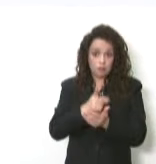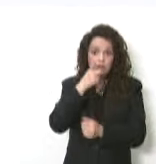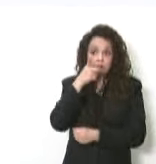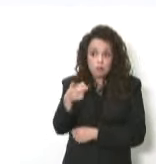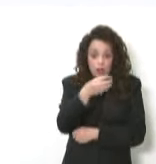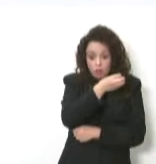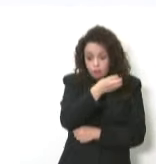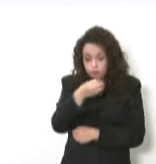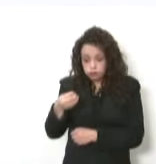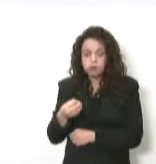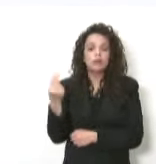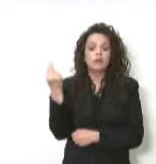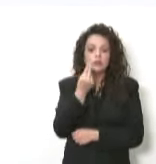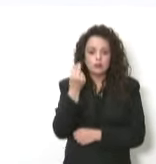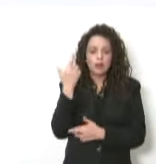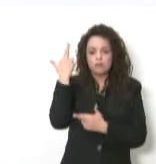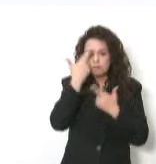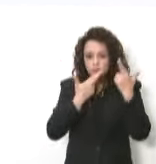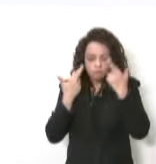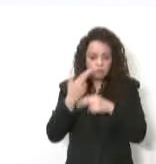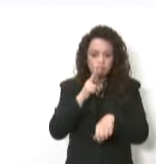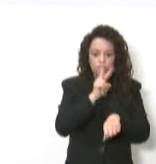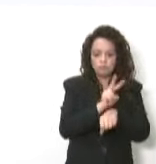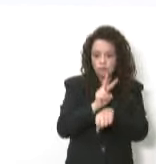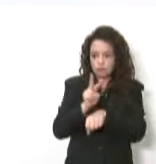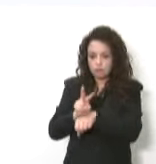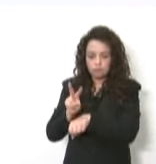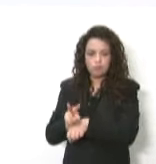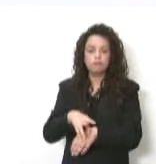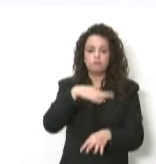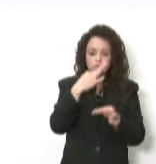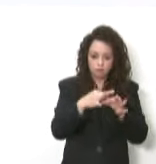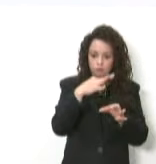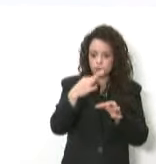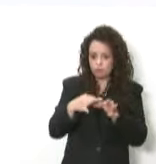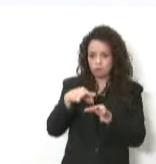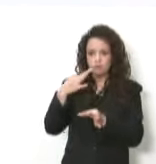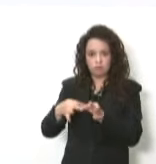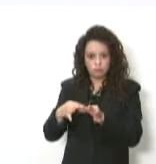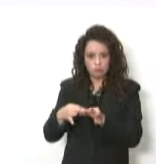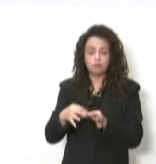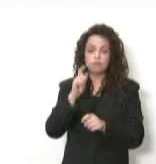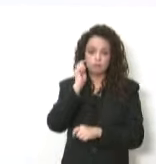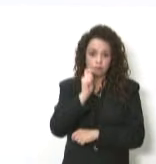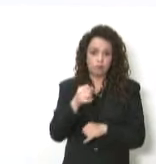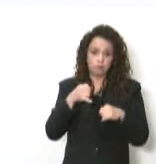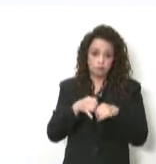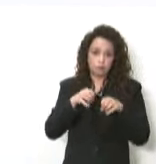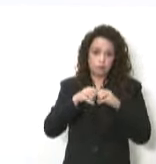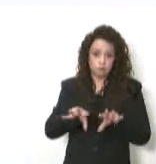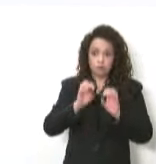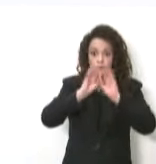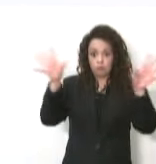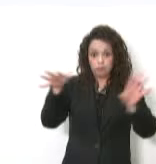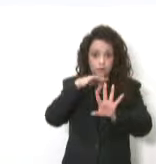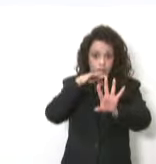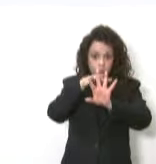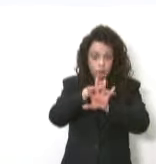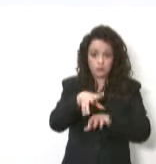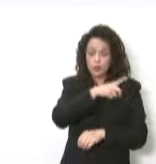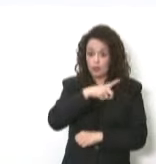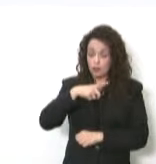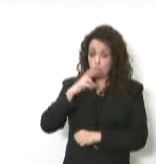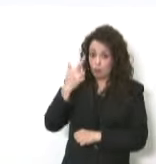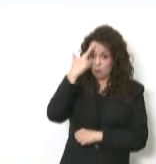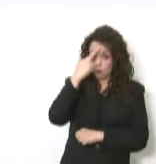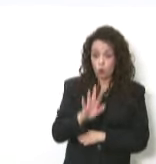la verificación del cumplimiento de las obligaciones de transparencia, recordando que son 48 obligaciones